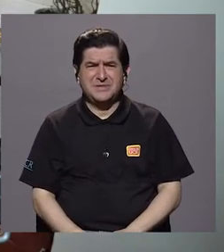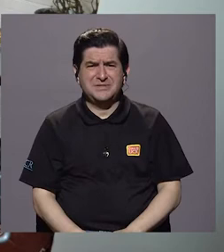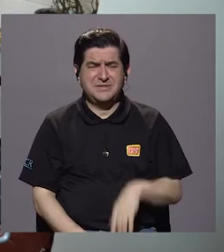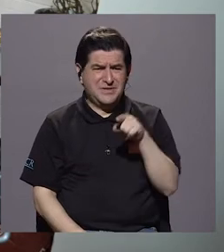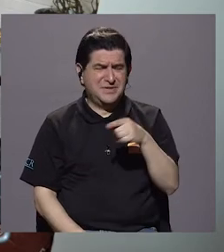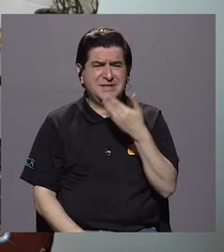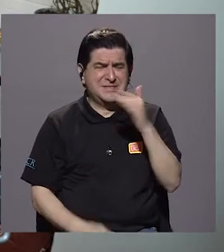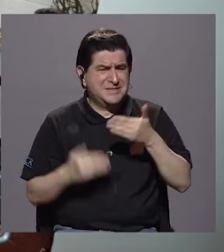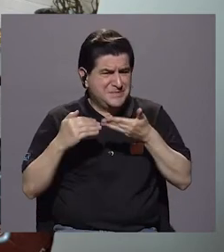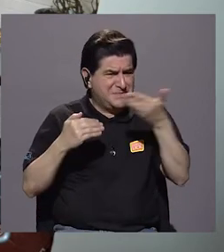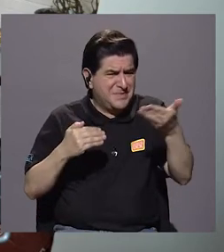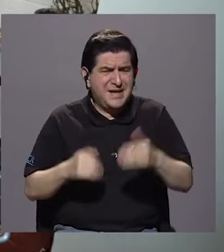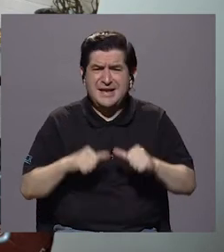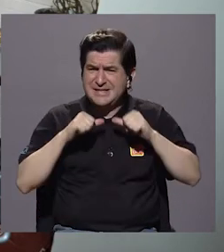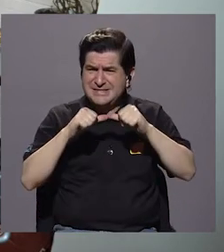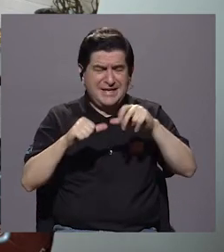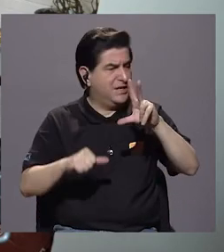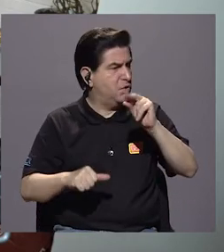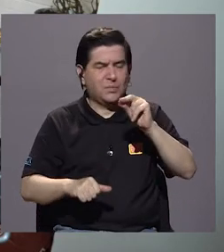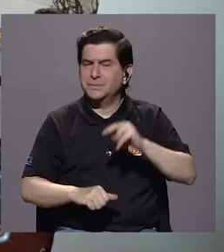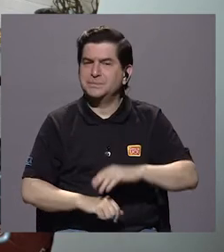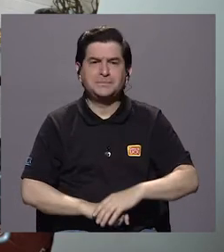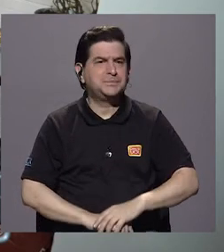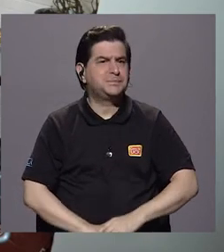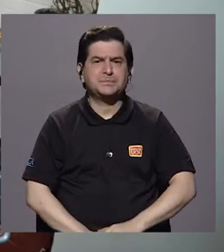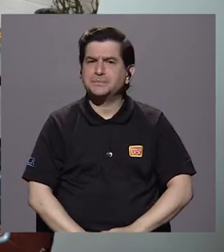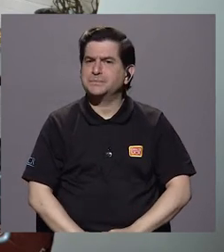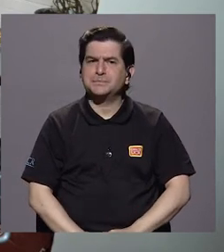malas cosas que nos pasan de niños.